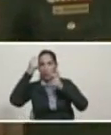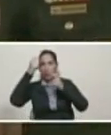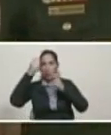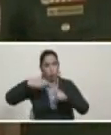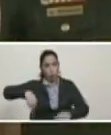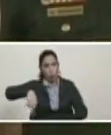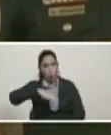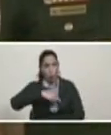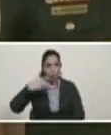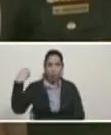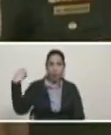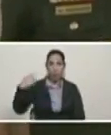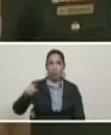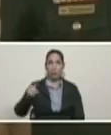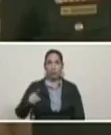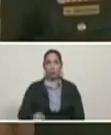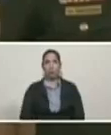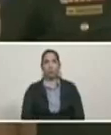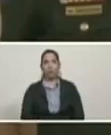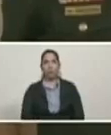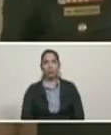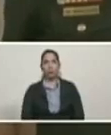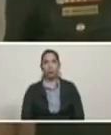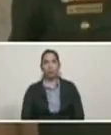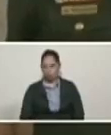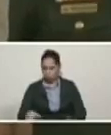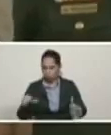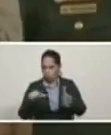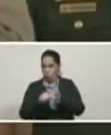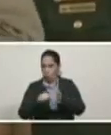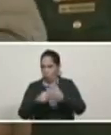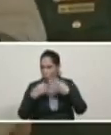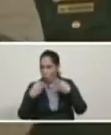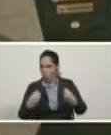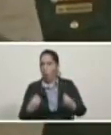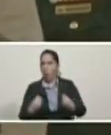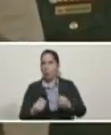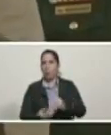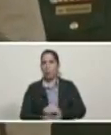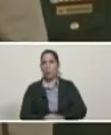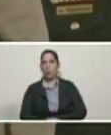tenemos de dónde agarrarnos.